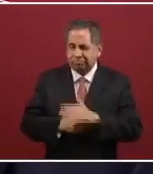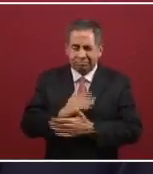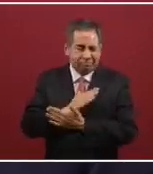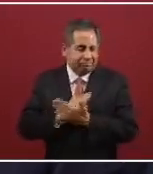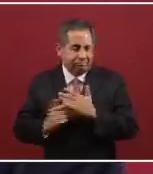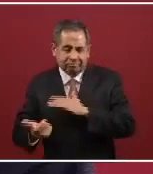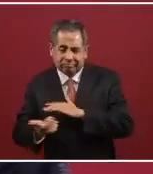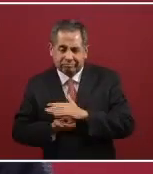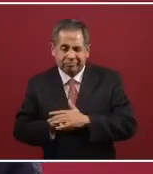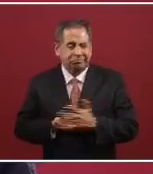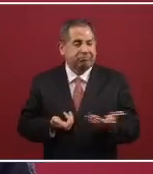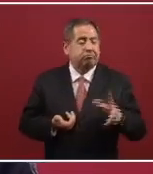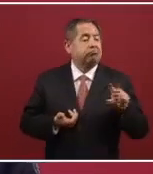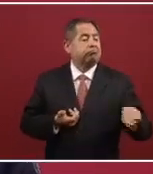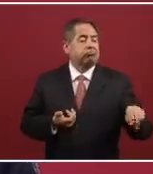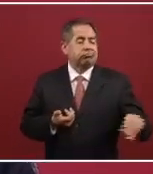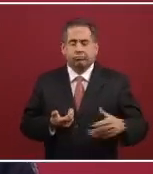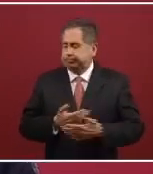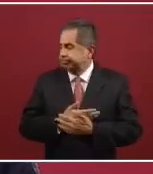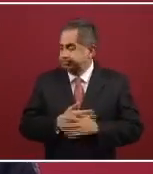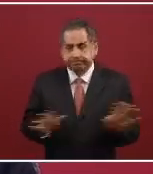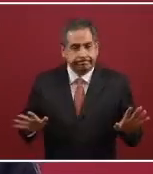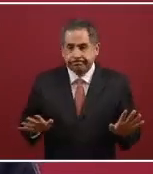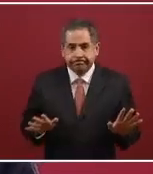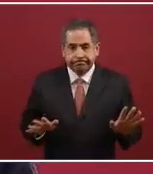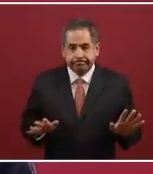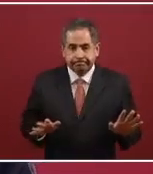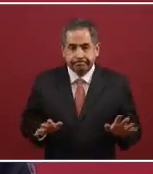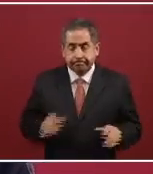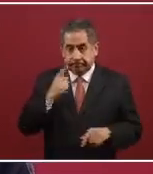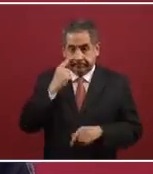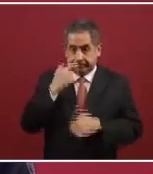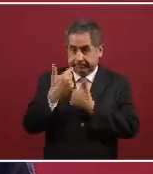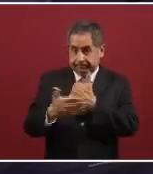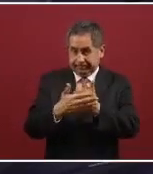moches. Ahora, muy pronto,